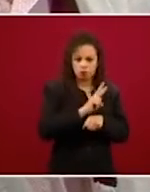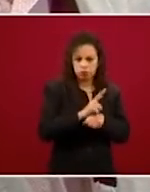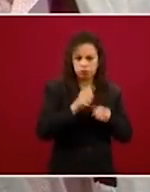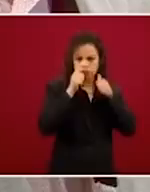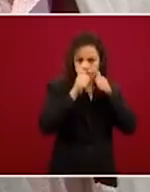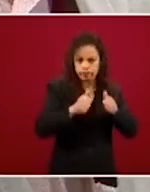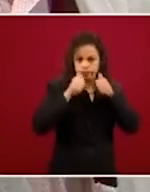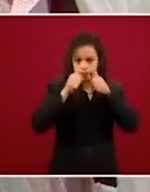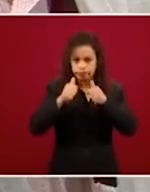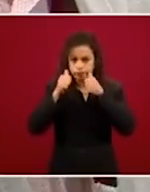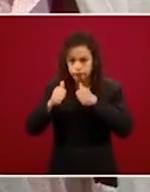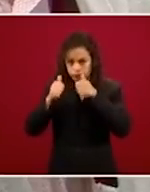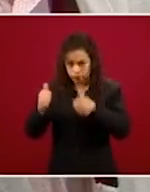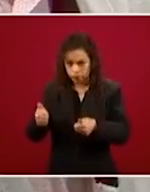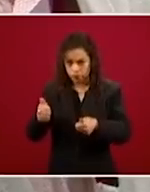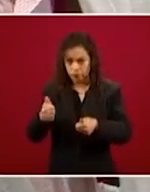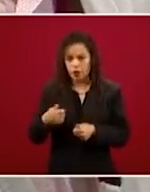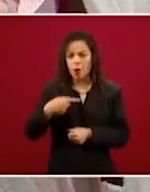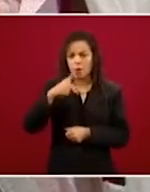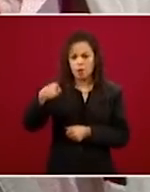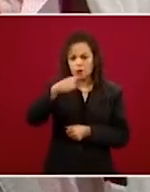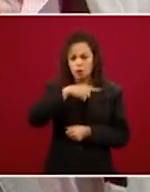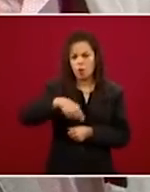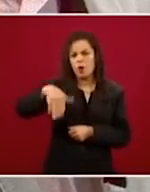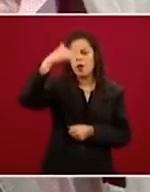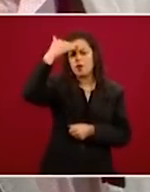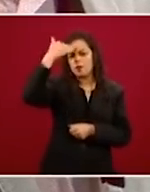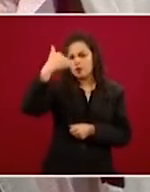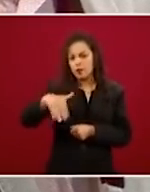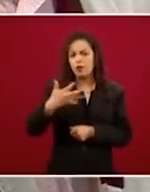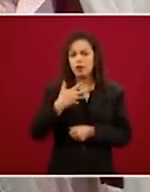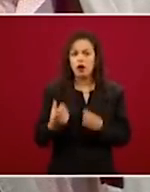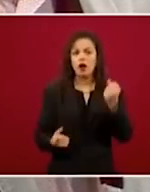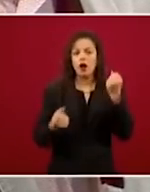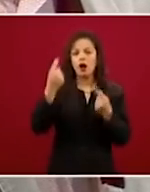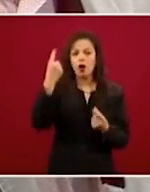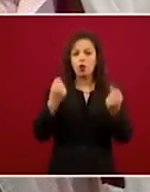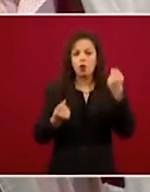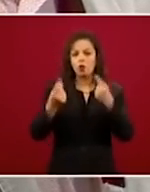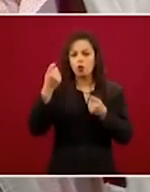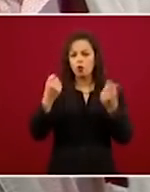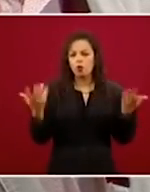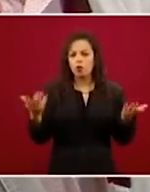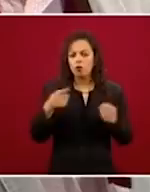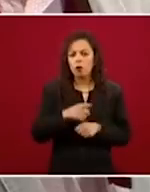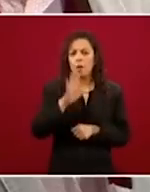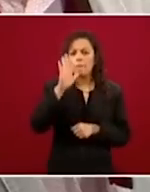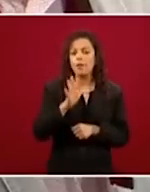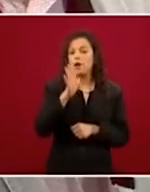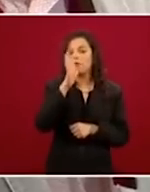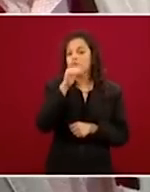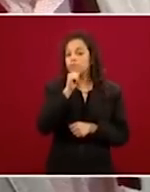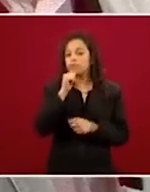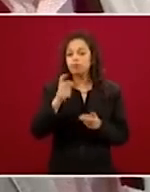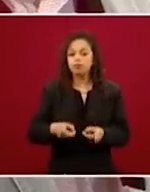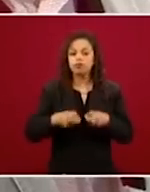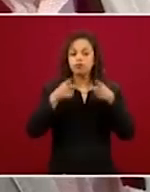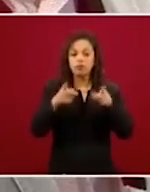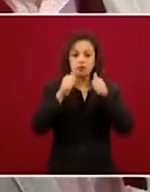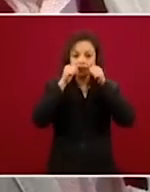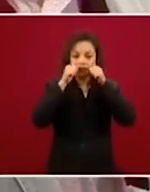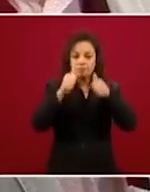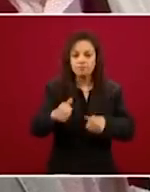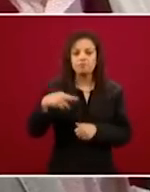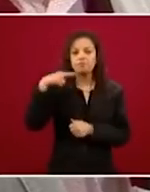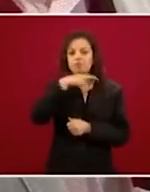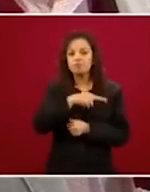se han expuesto que algunos de ellos en el call cuellos de volcó ellos de botella que impiden la atención más rápida más oportuna de